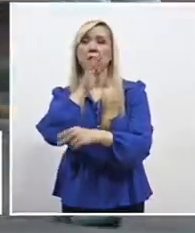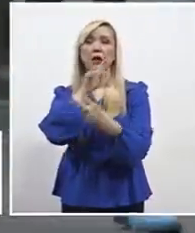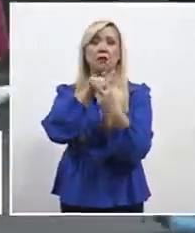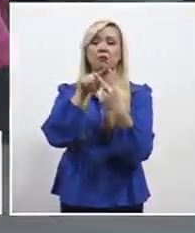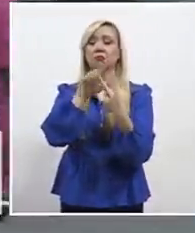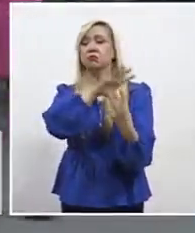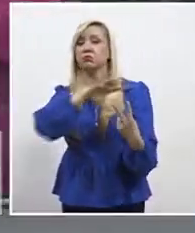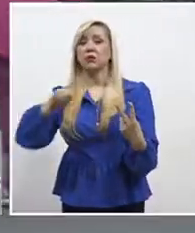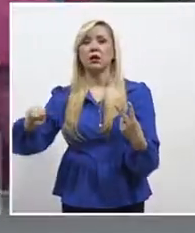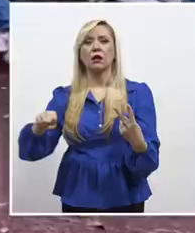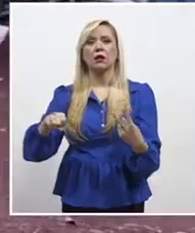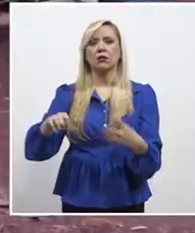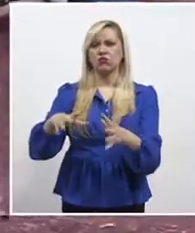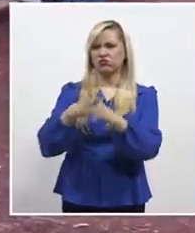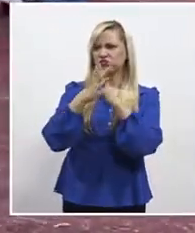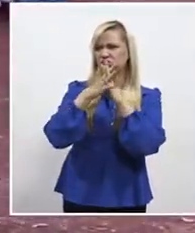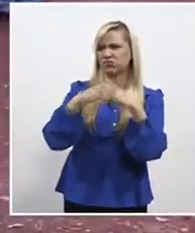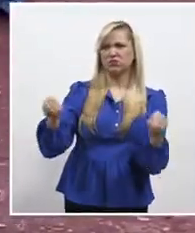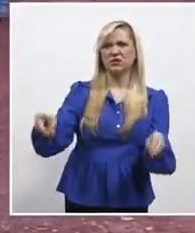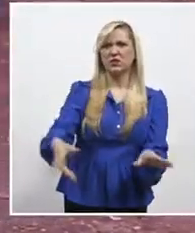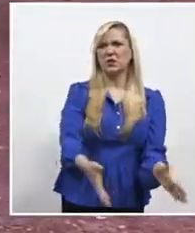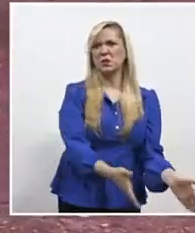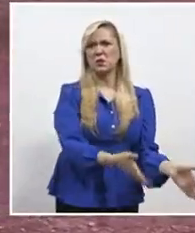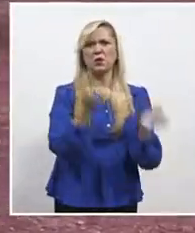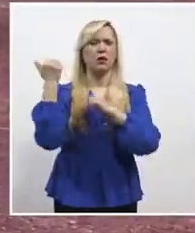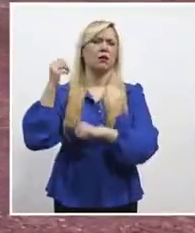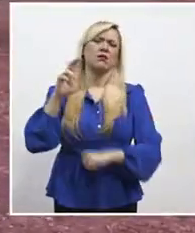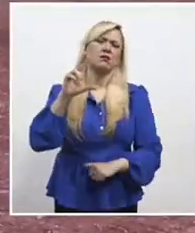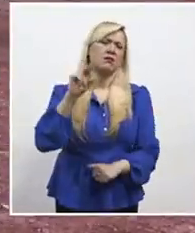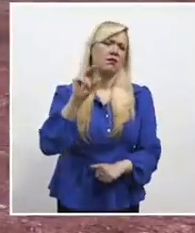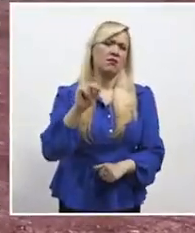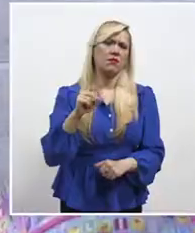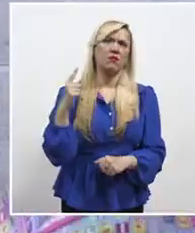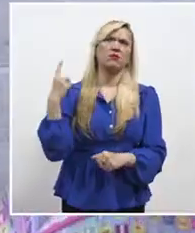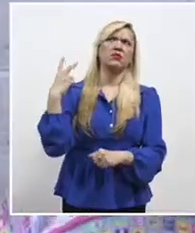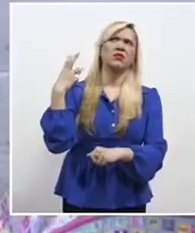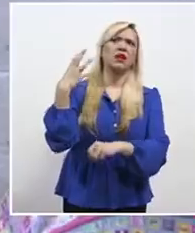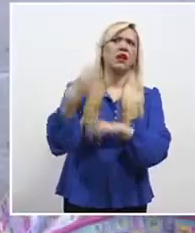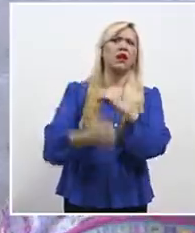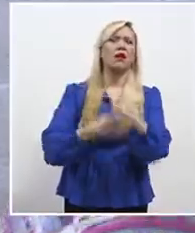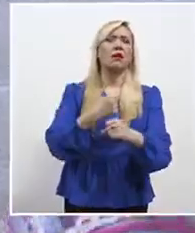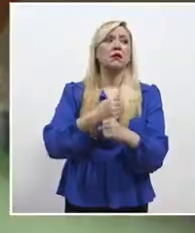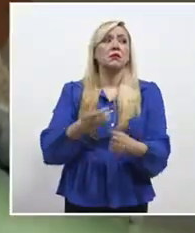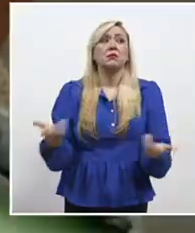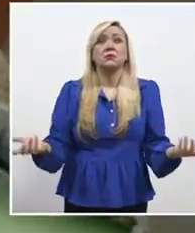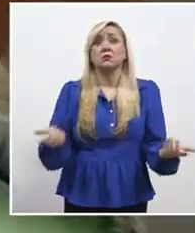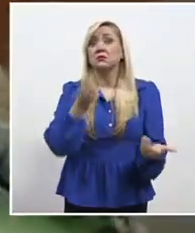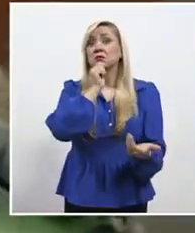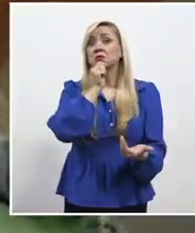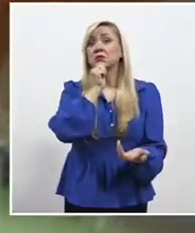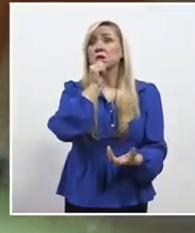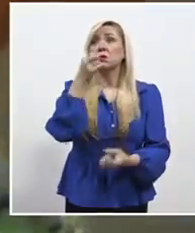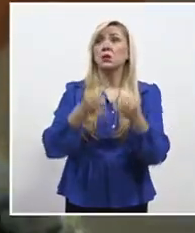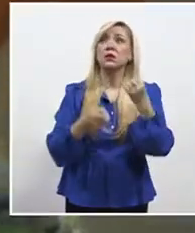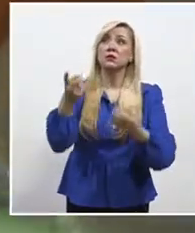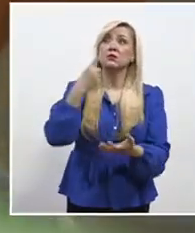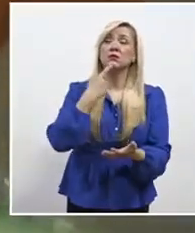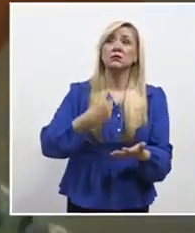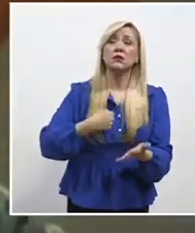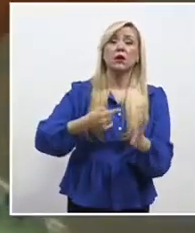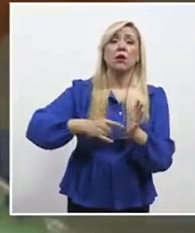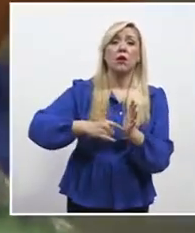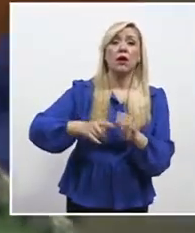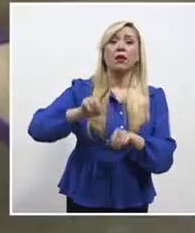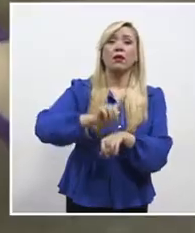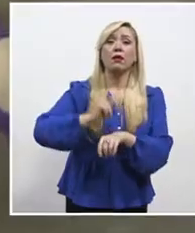particulares. Ello, a pesar de que hayan transcurrido varios años de la separación y su situación jurídica no se haya definido, aunque se reconoce